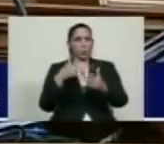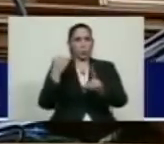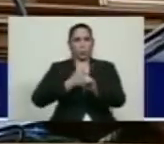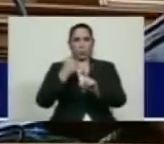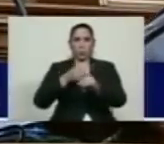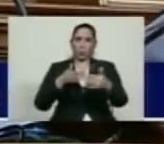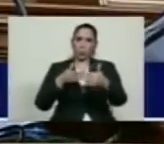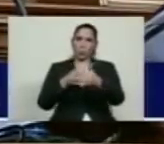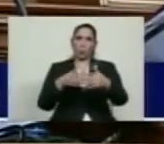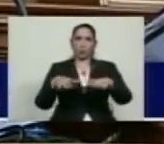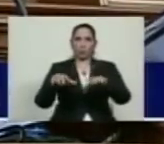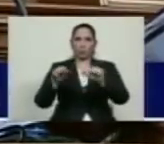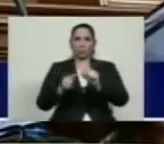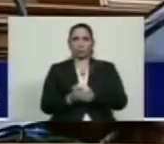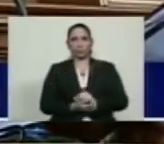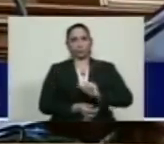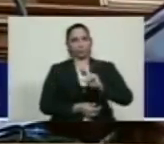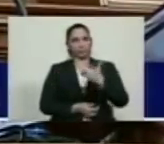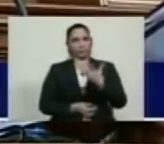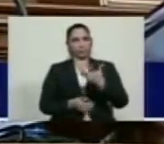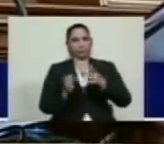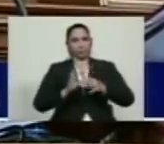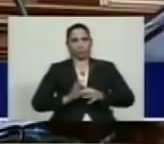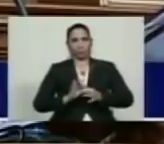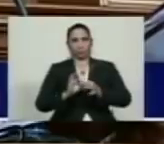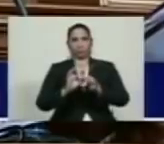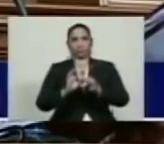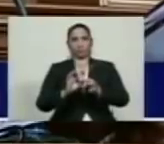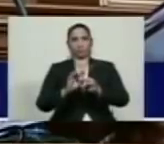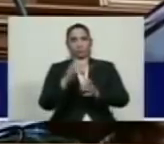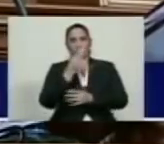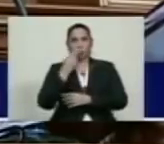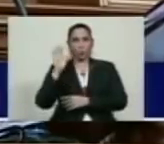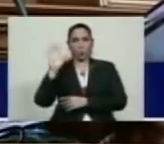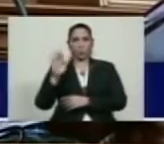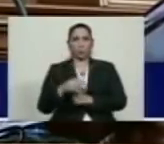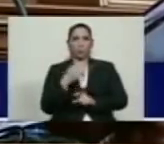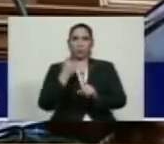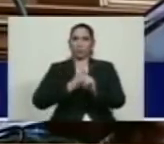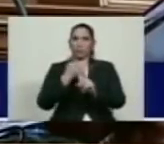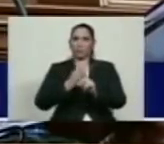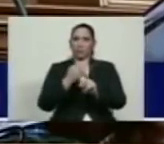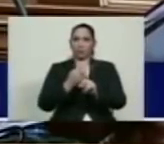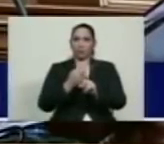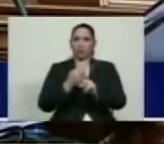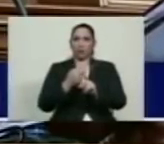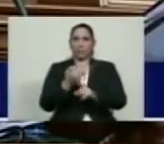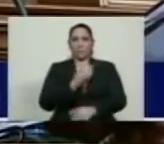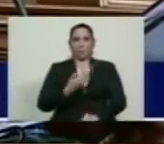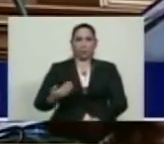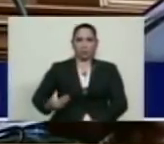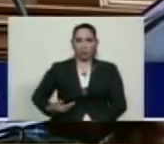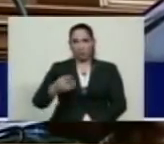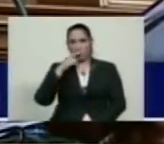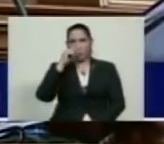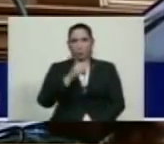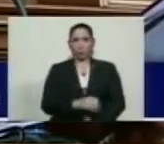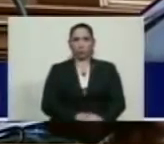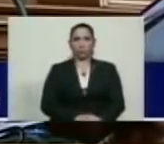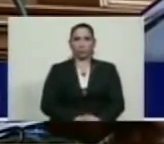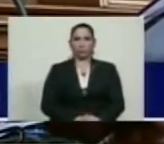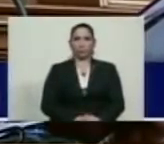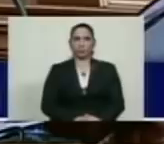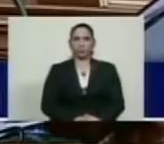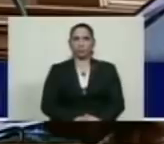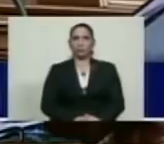diaria. Tercero, ratificar nuestro vital compromiso de defender al lado del presidente de la República, Nicolás Maduro Moros, con la inspiración